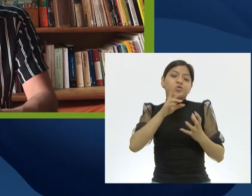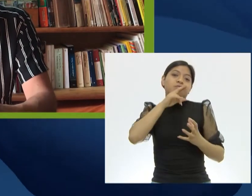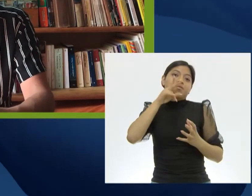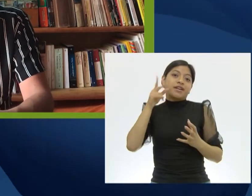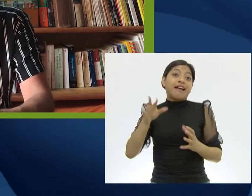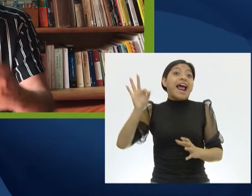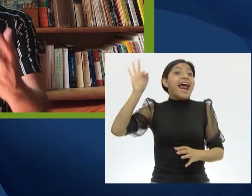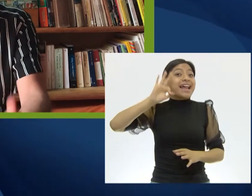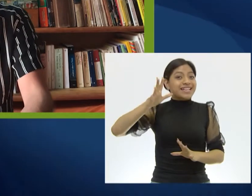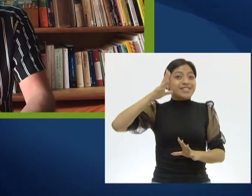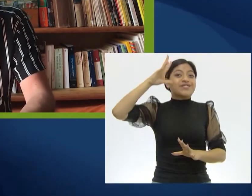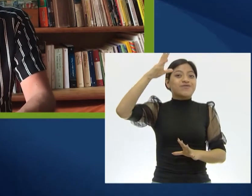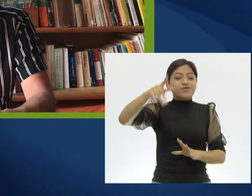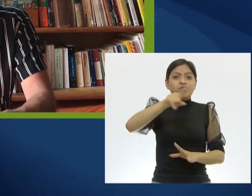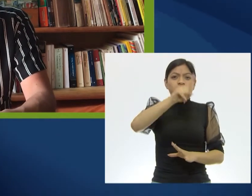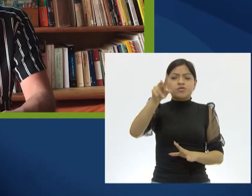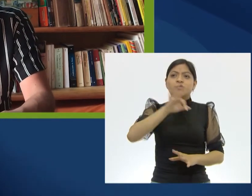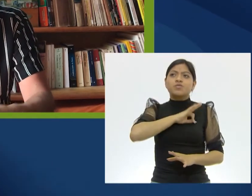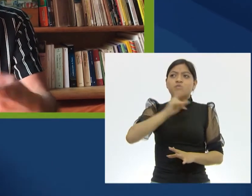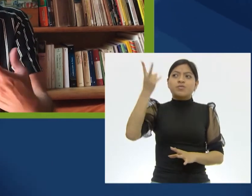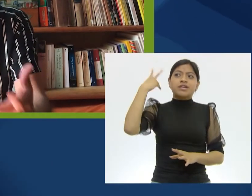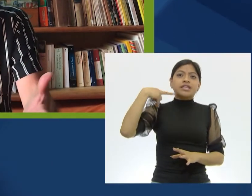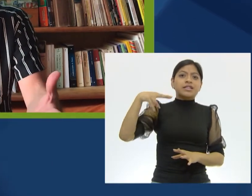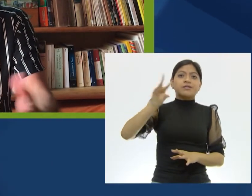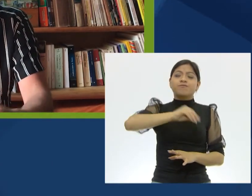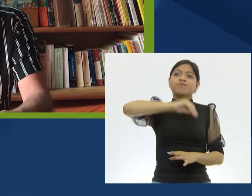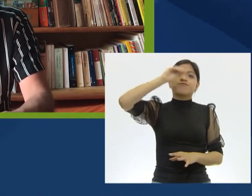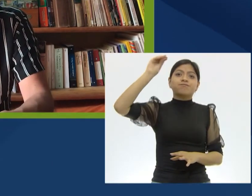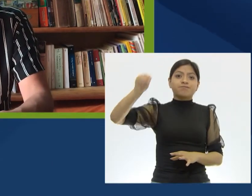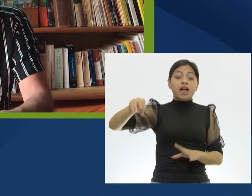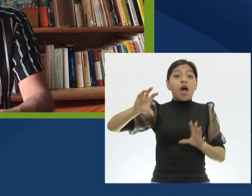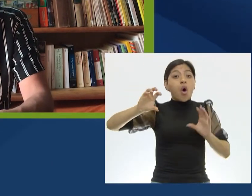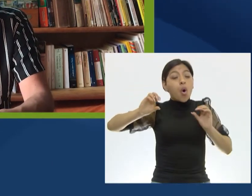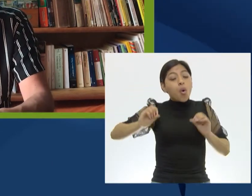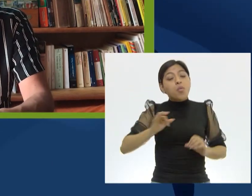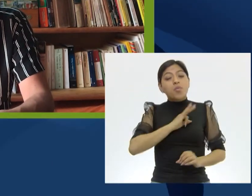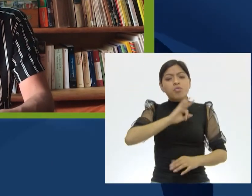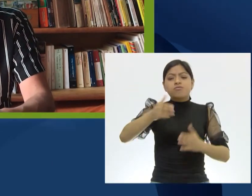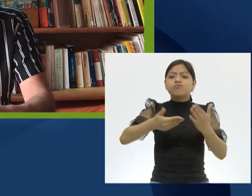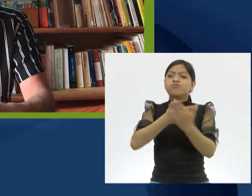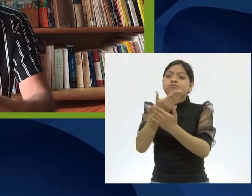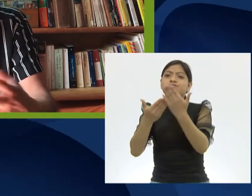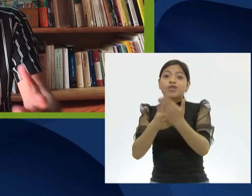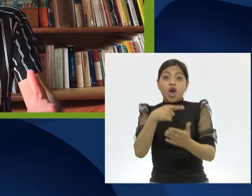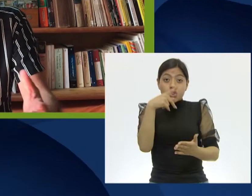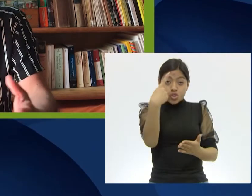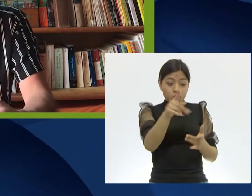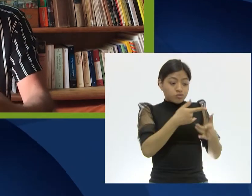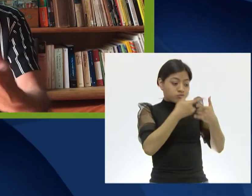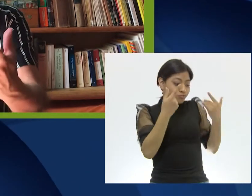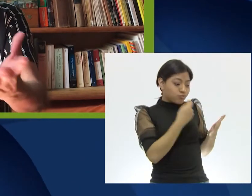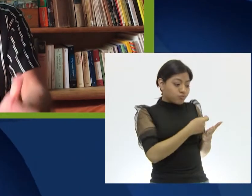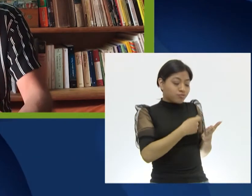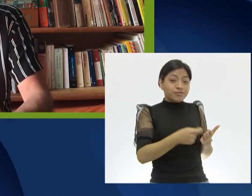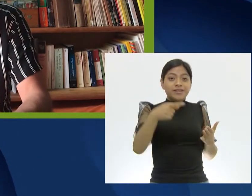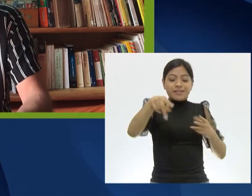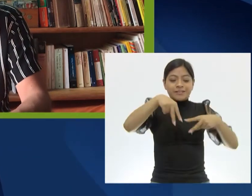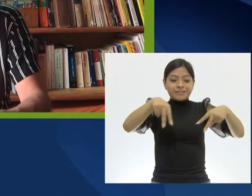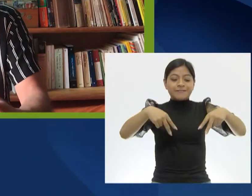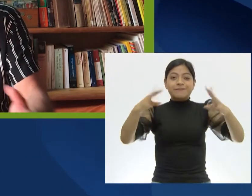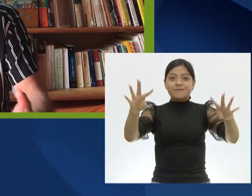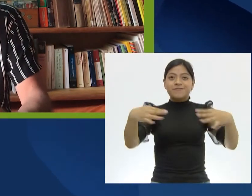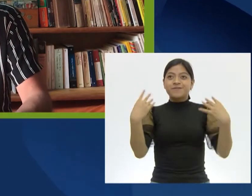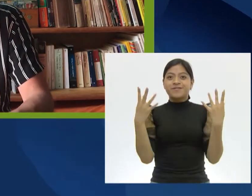en el futuro ustedes puedan viajar igual que yo o puedan compartir sus trabajos con muchos públicos y recibir los aplausos